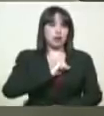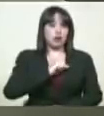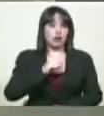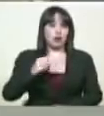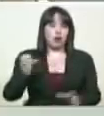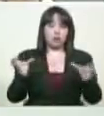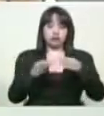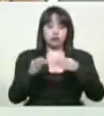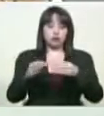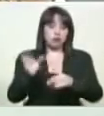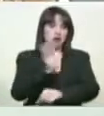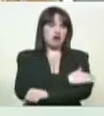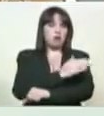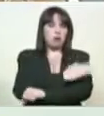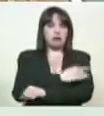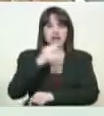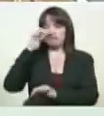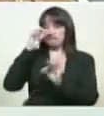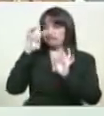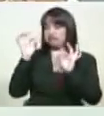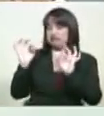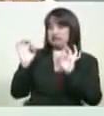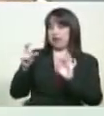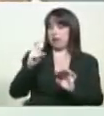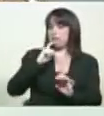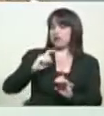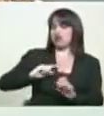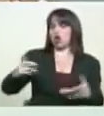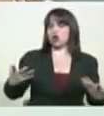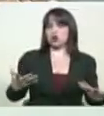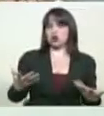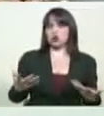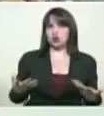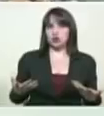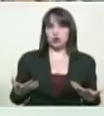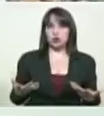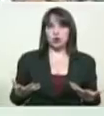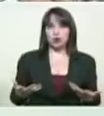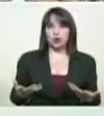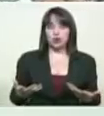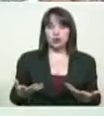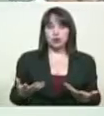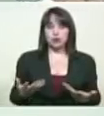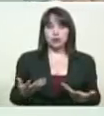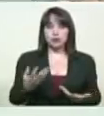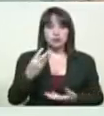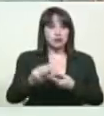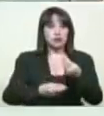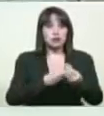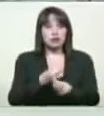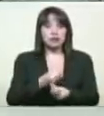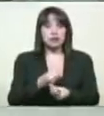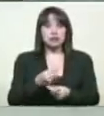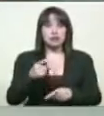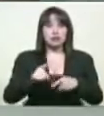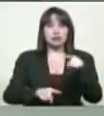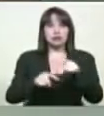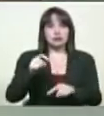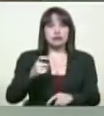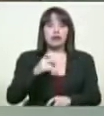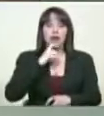la burguesía envidioso como son aunque hay una fuerza muy negativa en la vida que es la